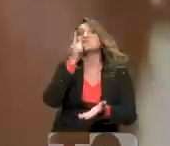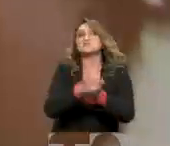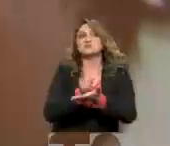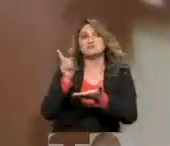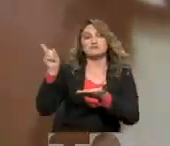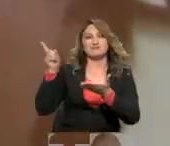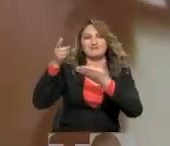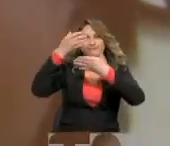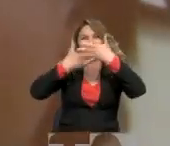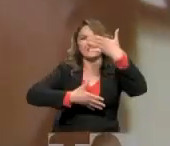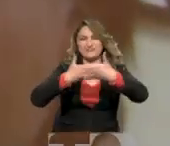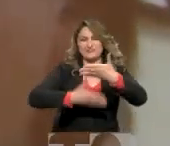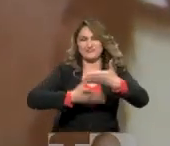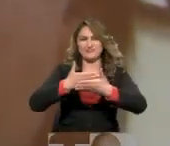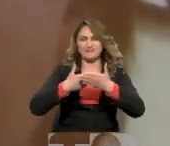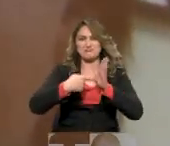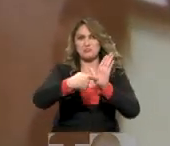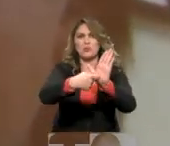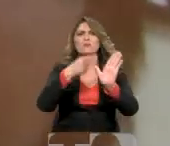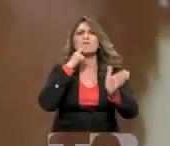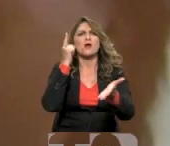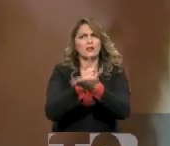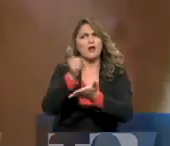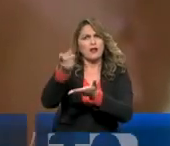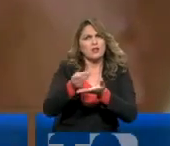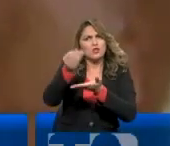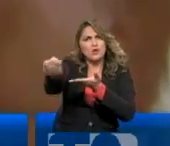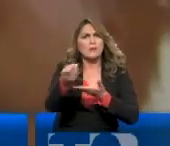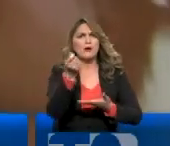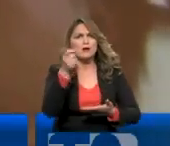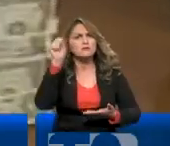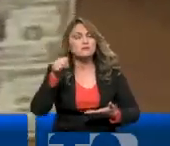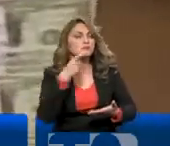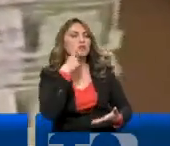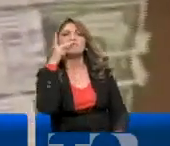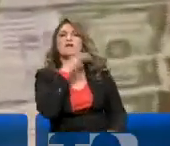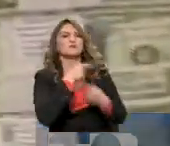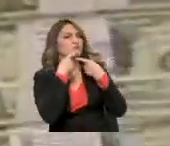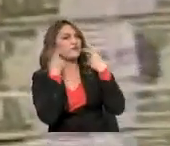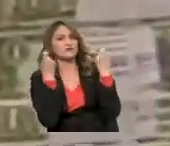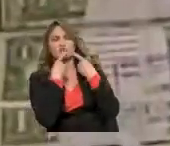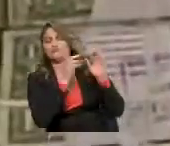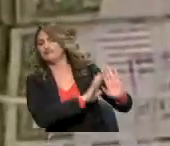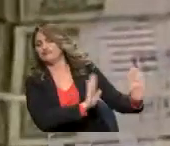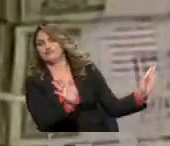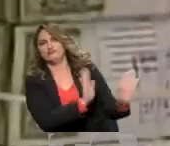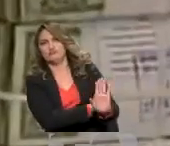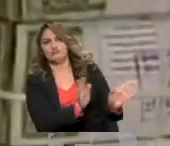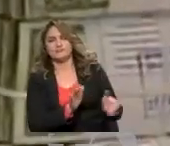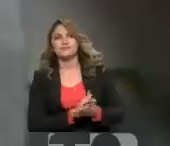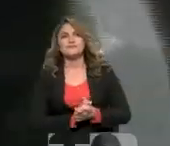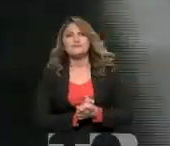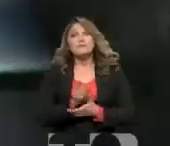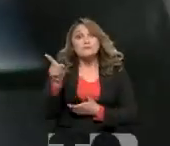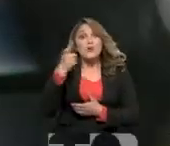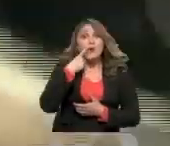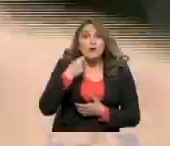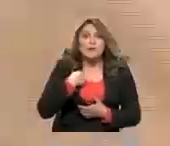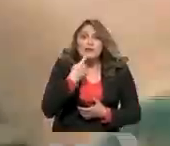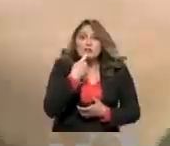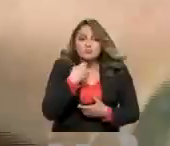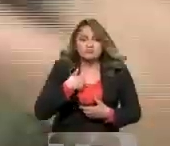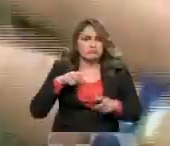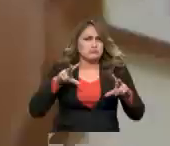Fuente. Falso, absolutamente falso. Mora aseguró que no gestionó fondos del movimiento durante sus funciones entre 2010